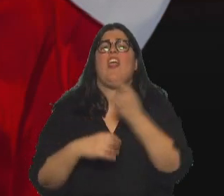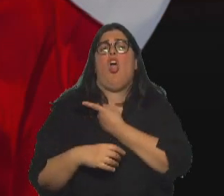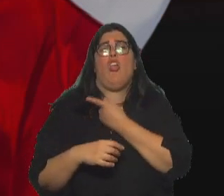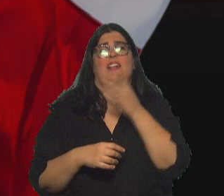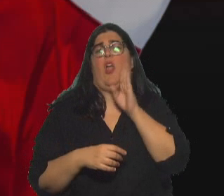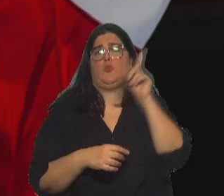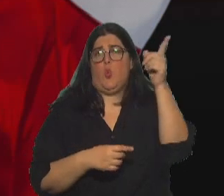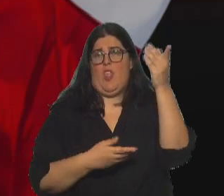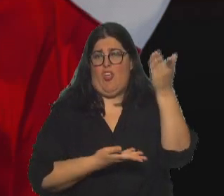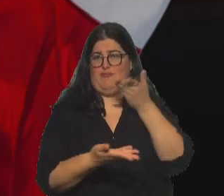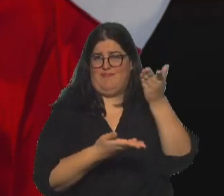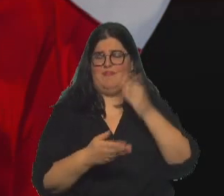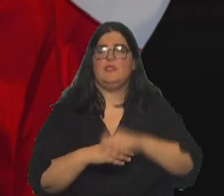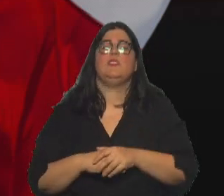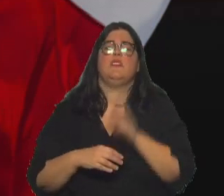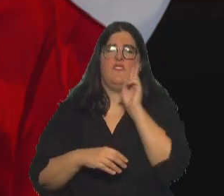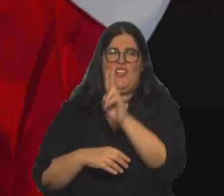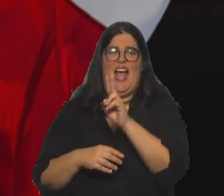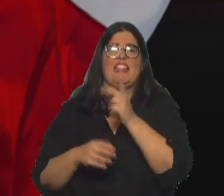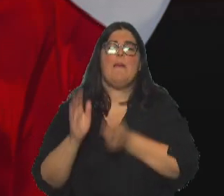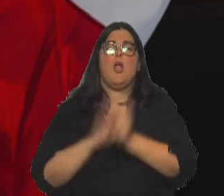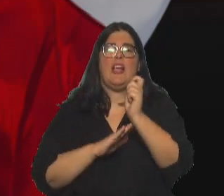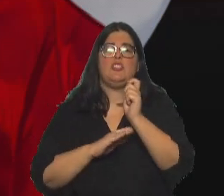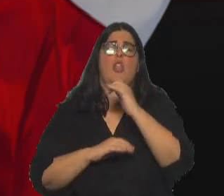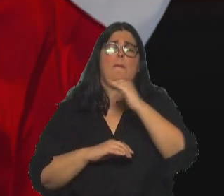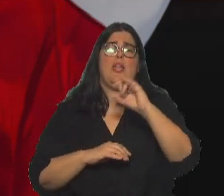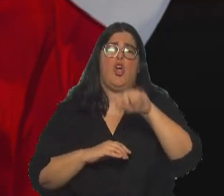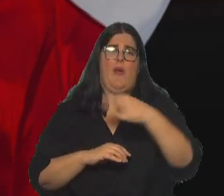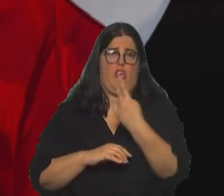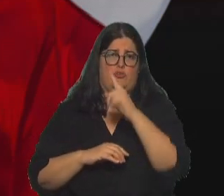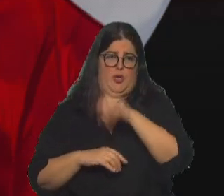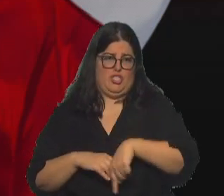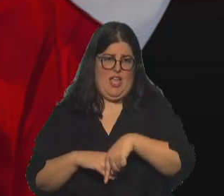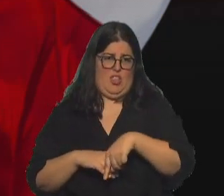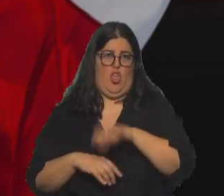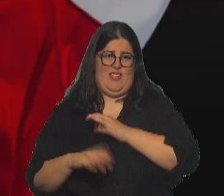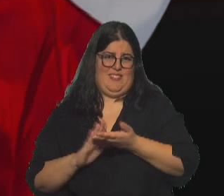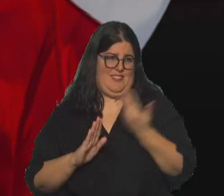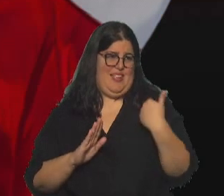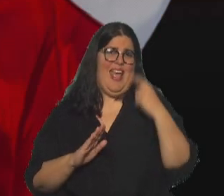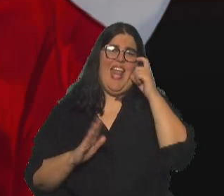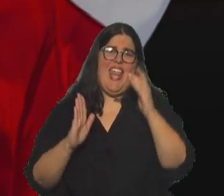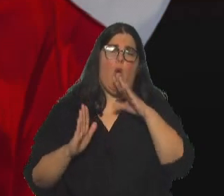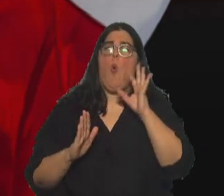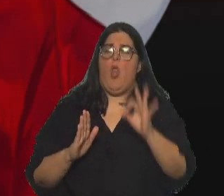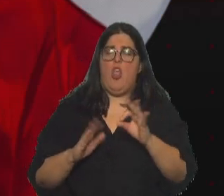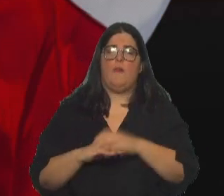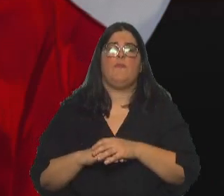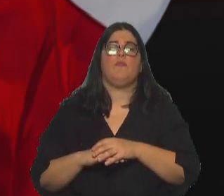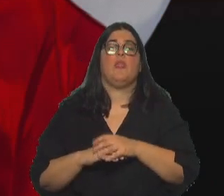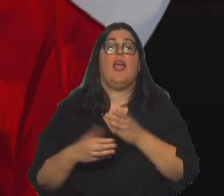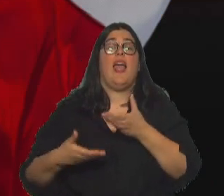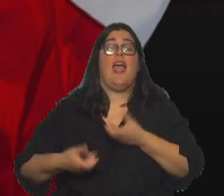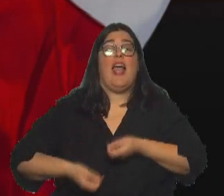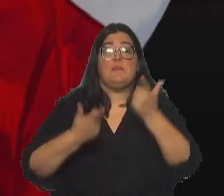Unidos. Importaciones, fíjate, cayó un 0,2% entre enero y julio de 2023. Las exportaciones crecieron un